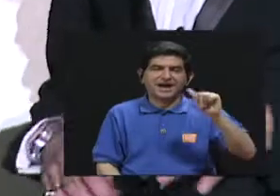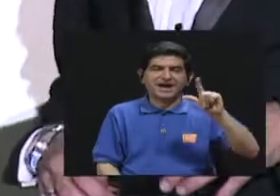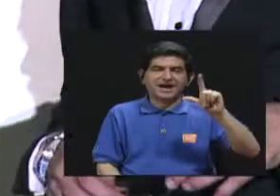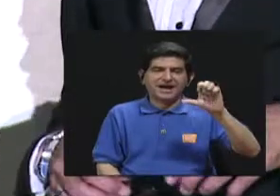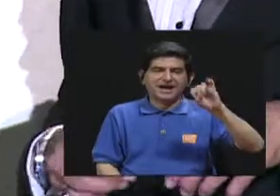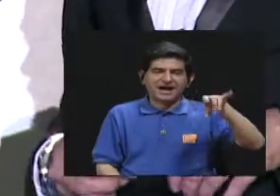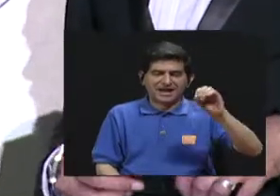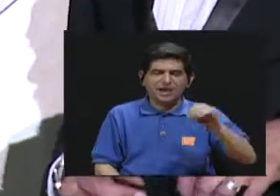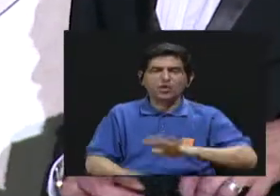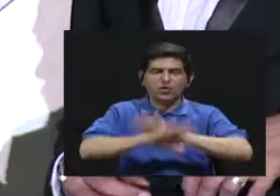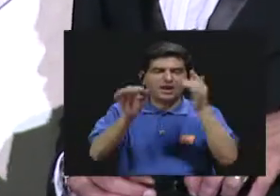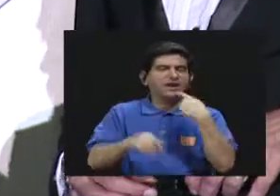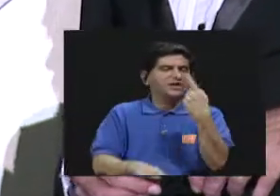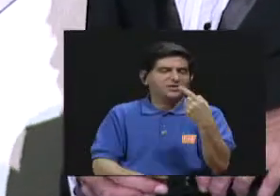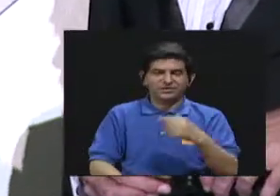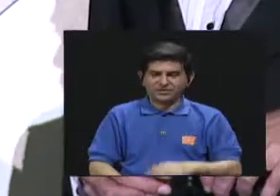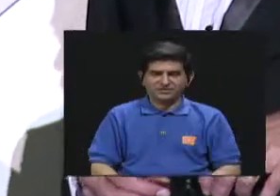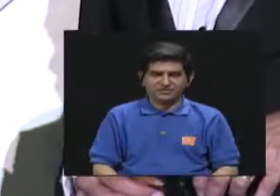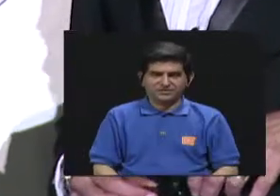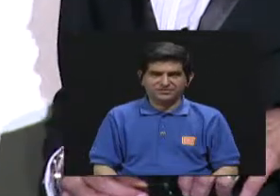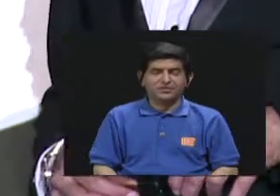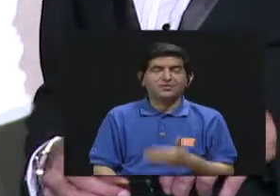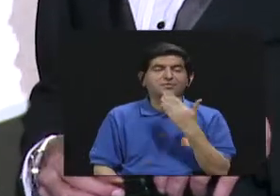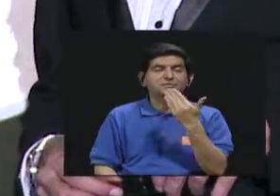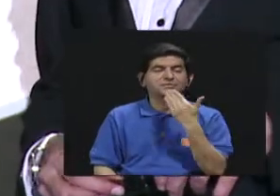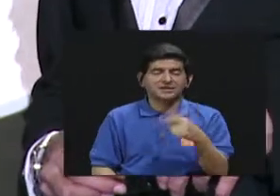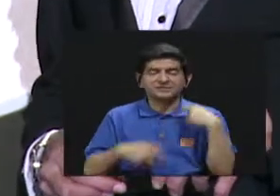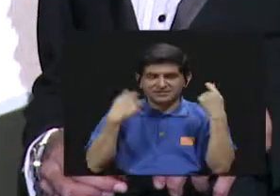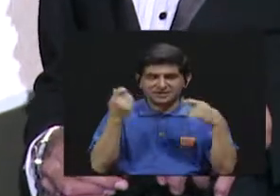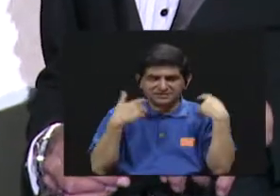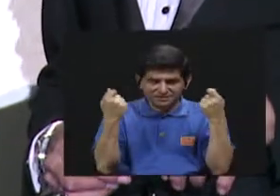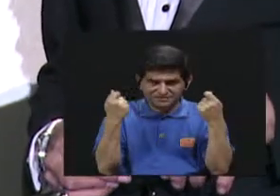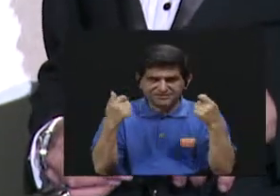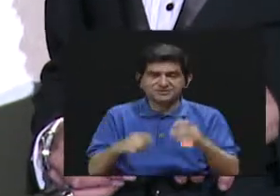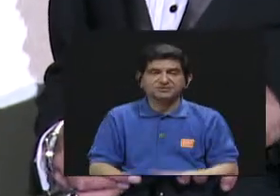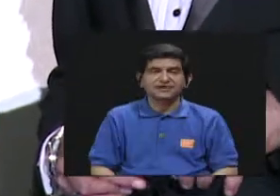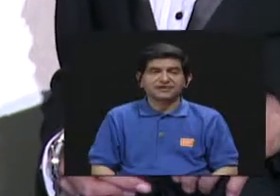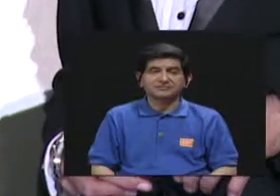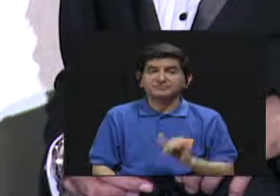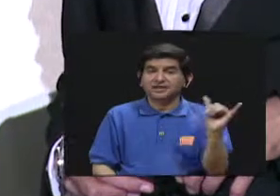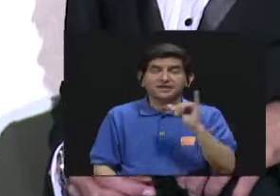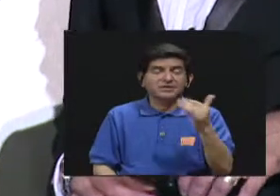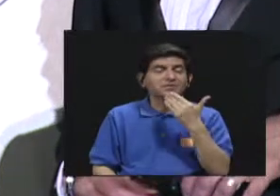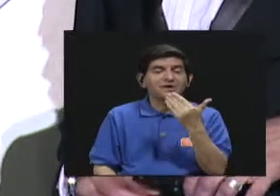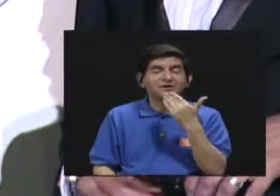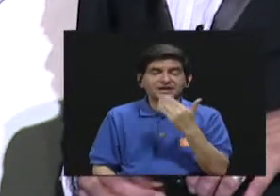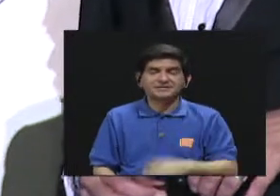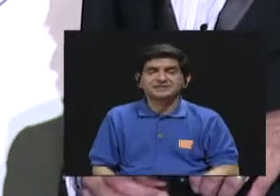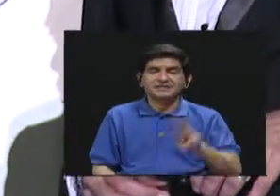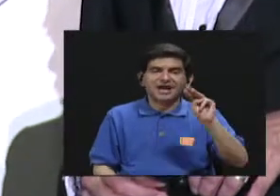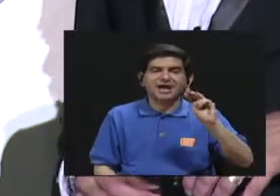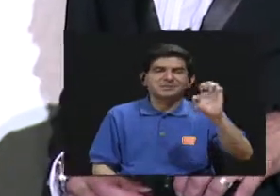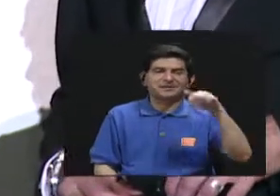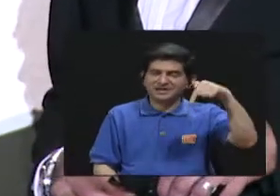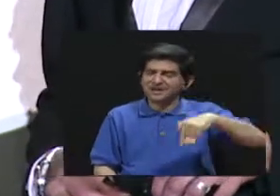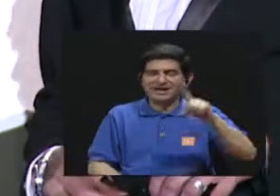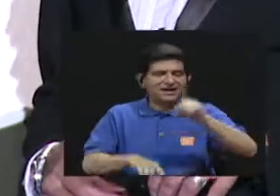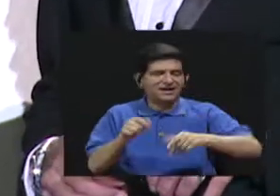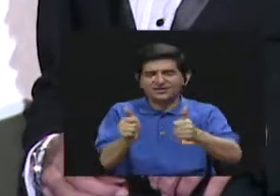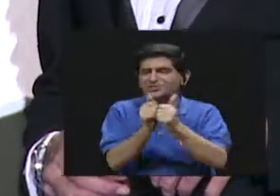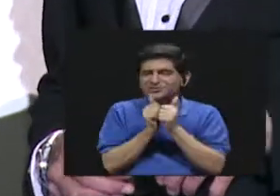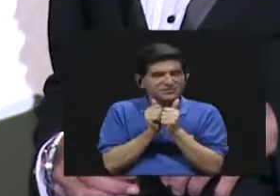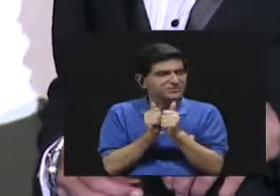claro. Bueno, muchas gracias al festival y todo. Y nada, también muchas gracias a Marcela, que no puede acompañarnos hoy.